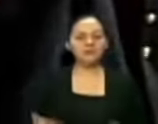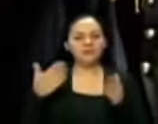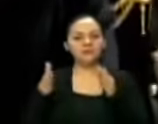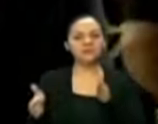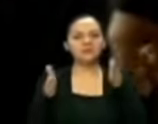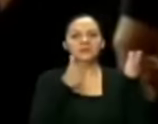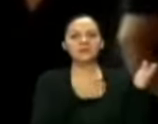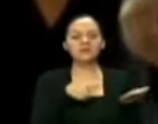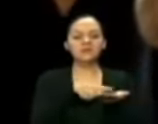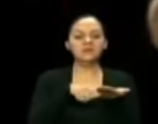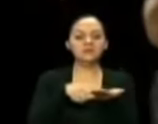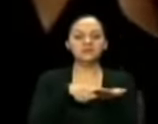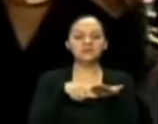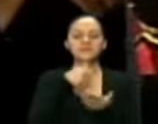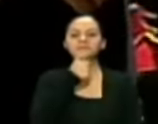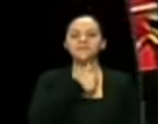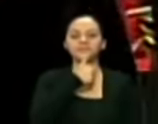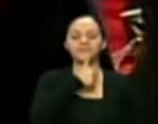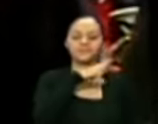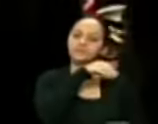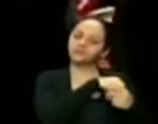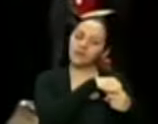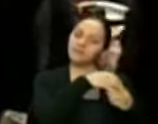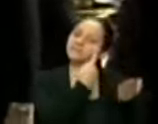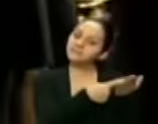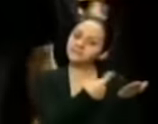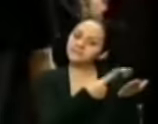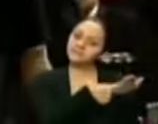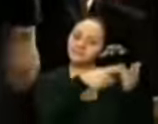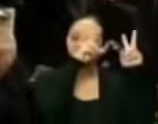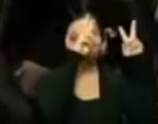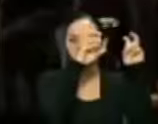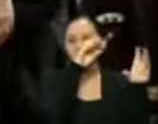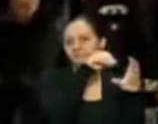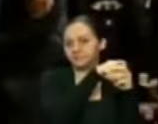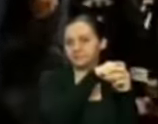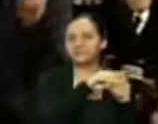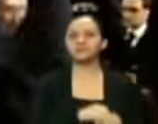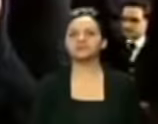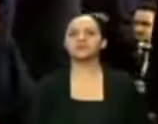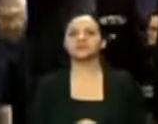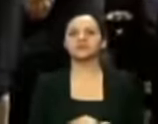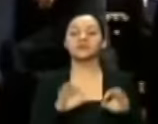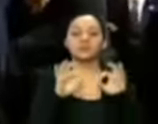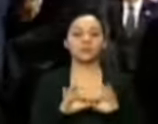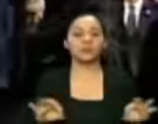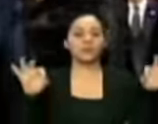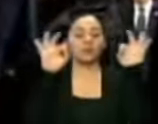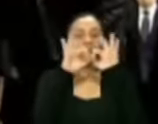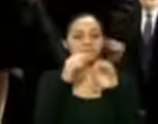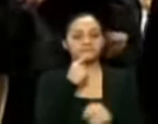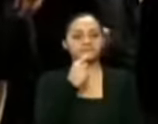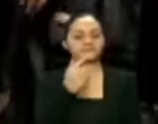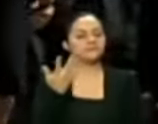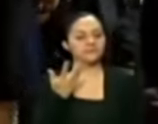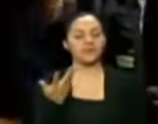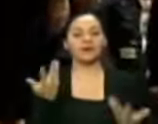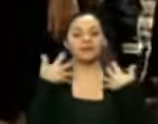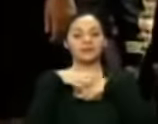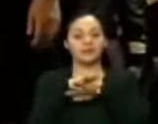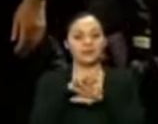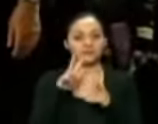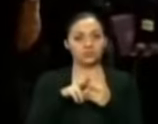reunión privada donde discutirán diferentes temas, Víctor. Hay que señalar que la